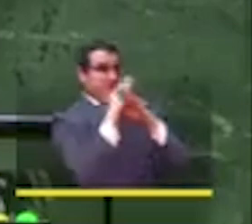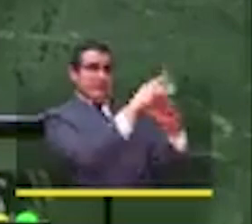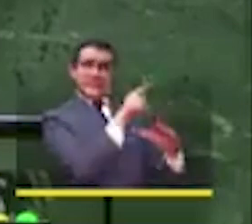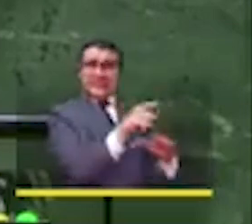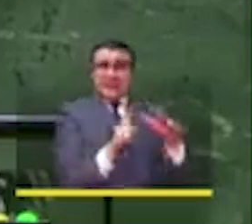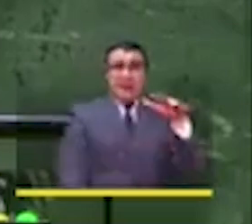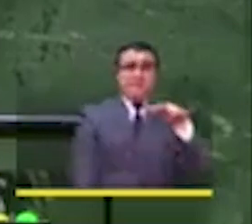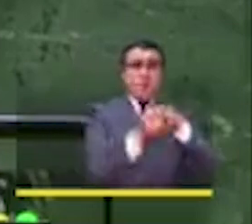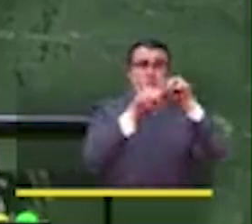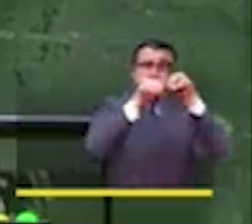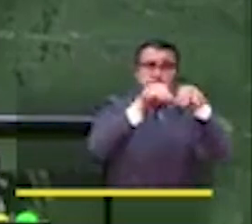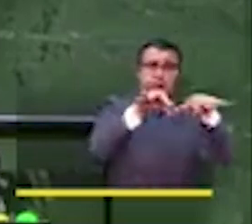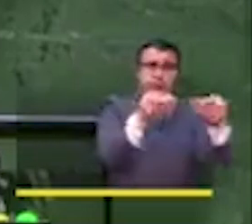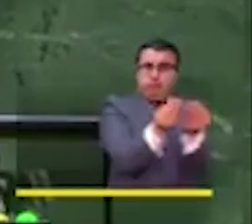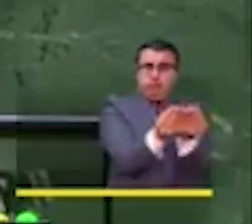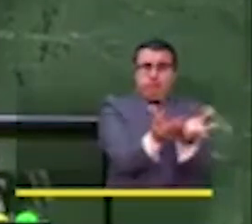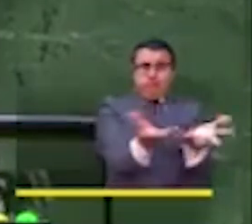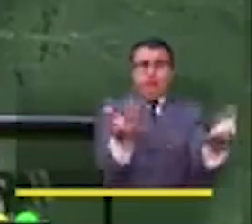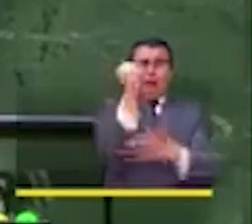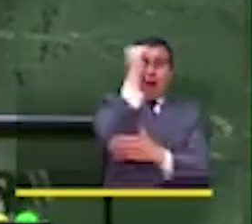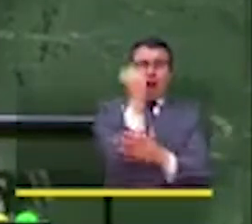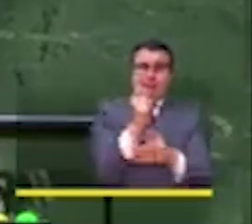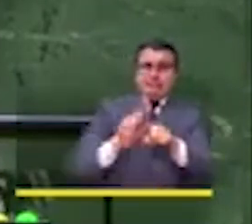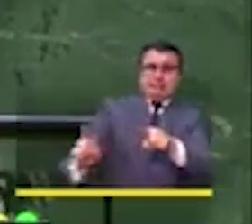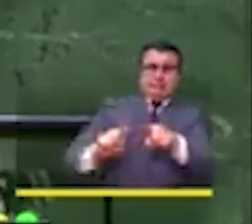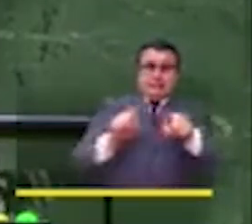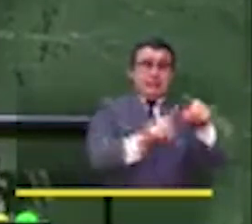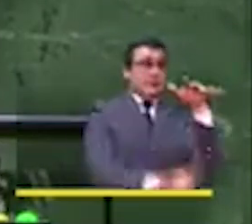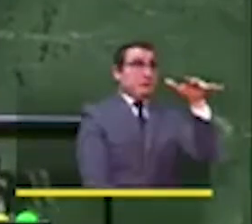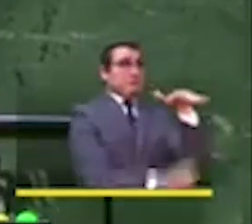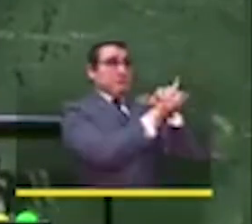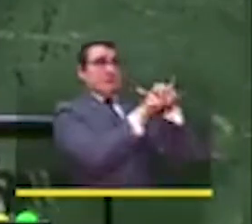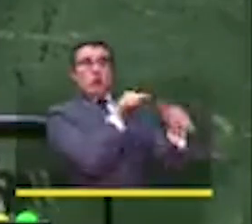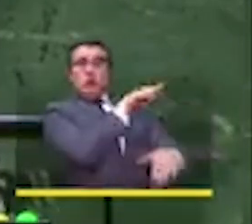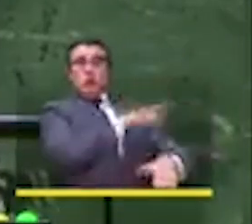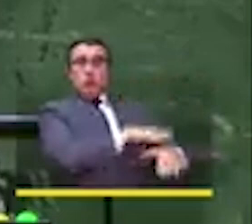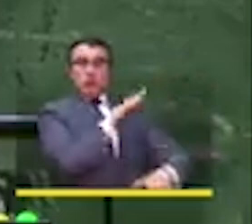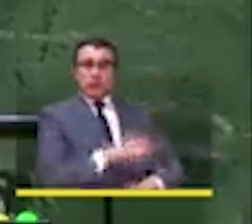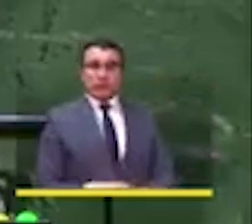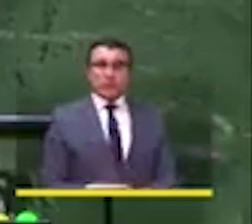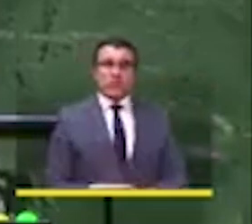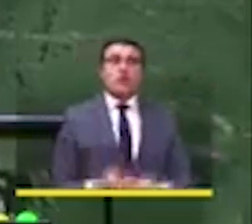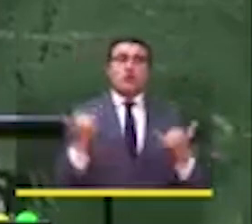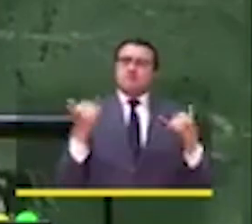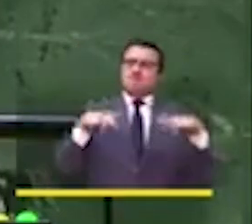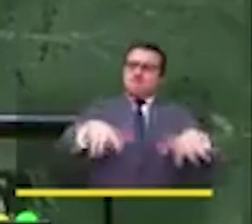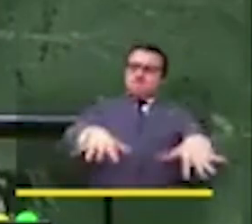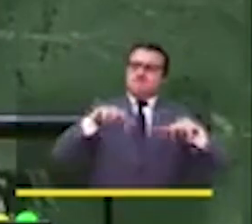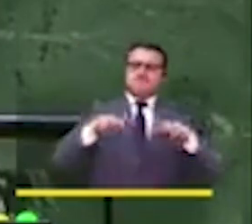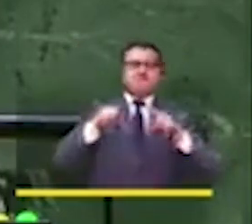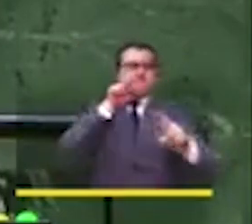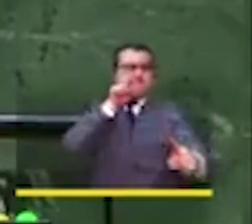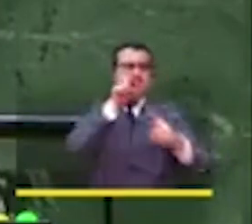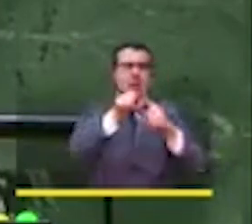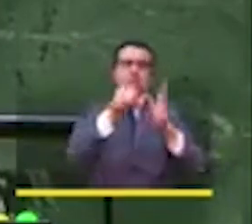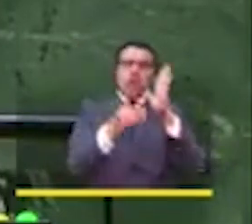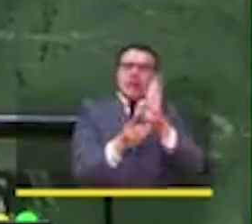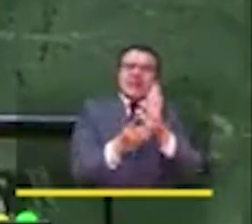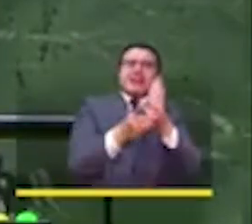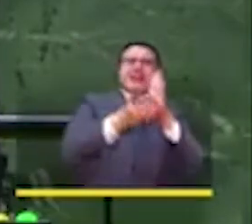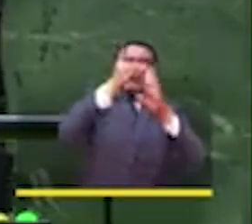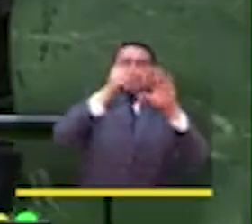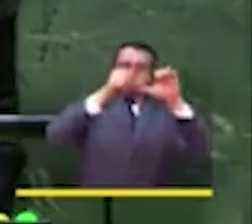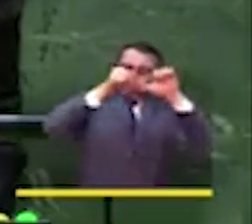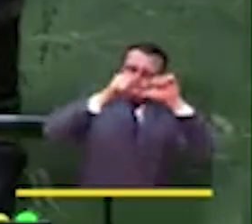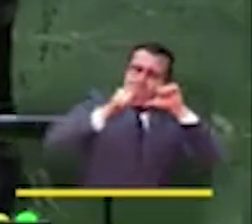crisis. Esta cumbre se ha construido para evaluar las metas de los objetivos del